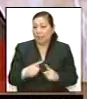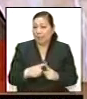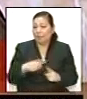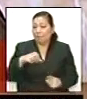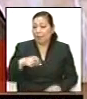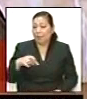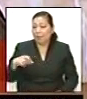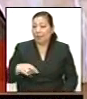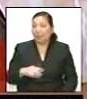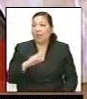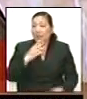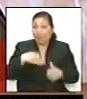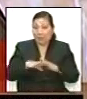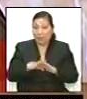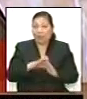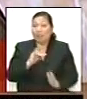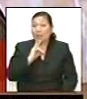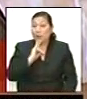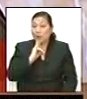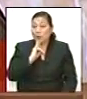estaba Estados Unidos,